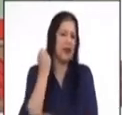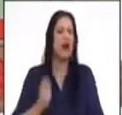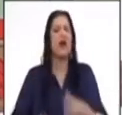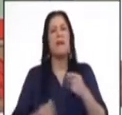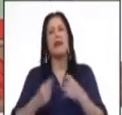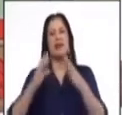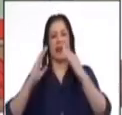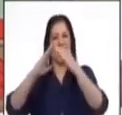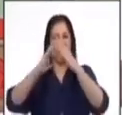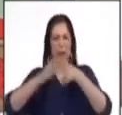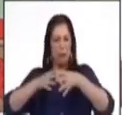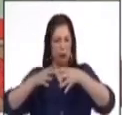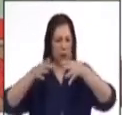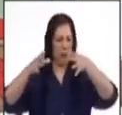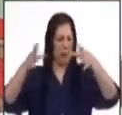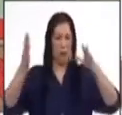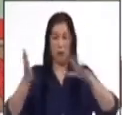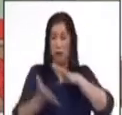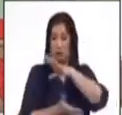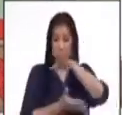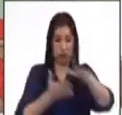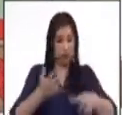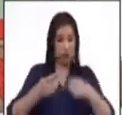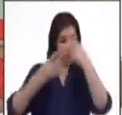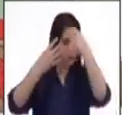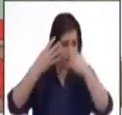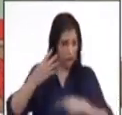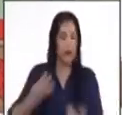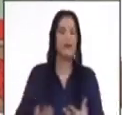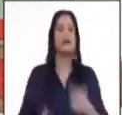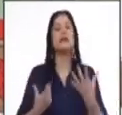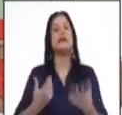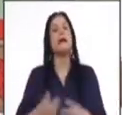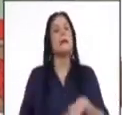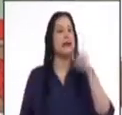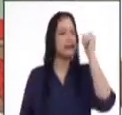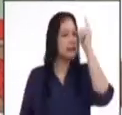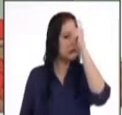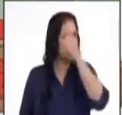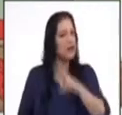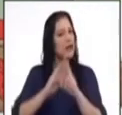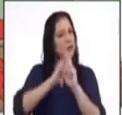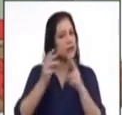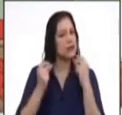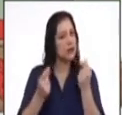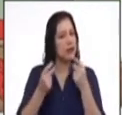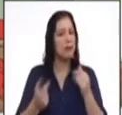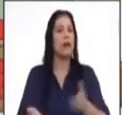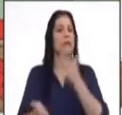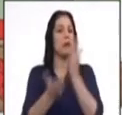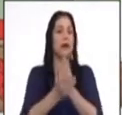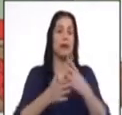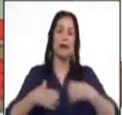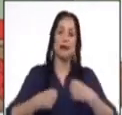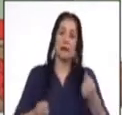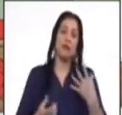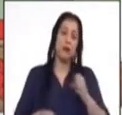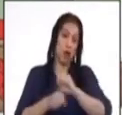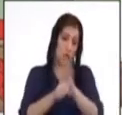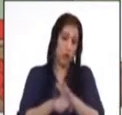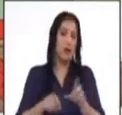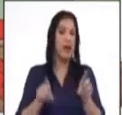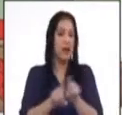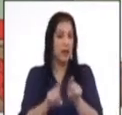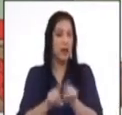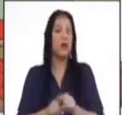crecimiento desordenado del espacio urbano, entre otros, complican tanto la respuesta inmediata a la crisis sanitaria por el COVID-19 como